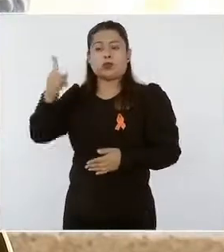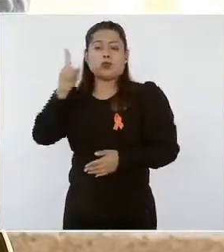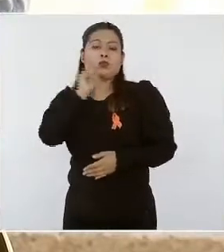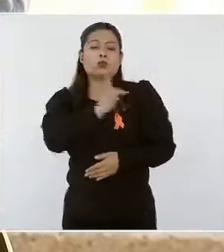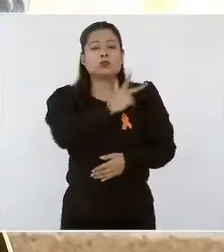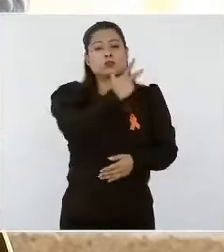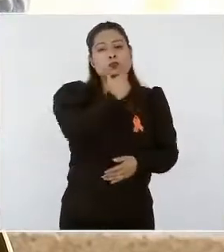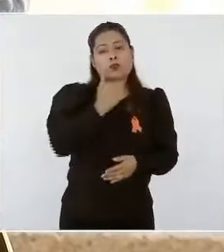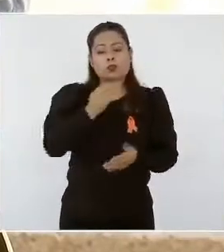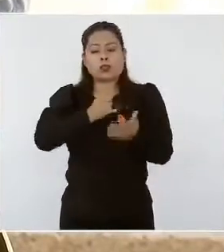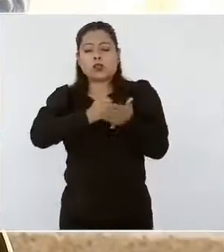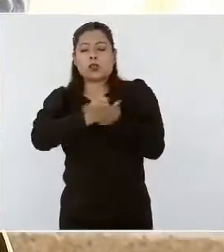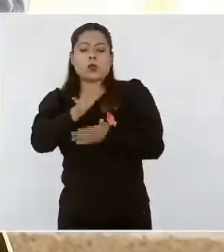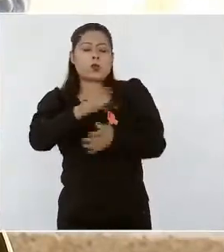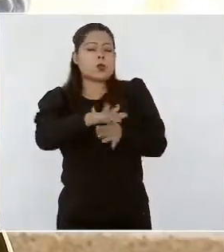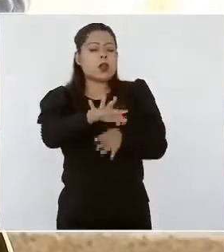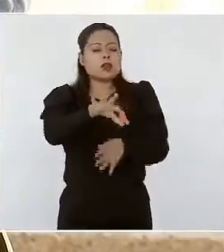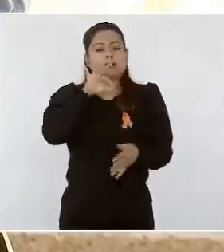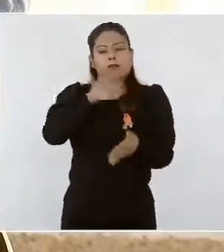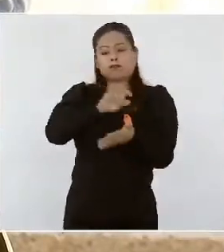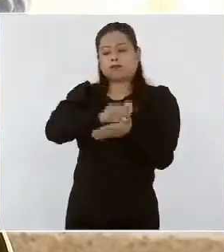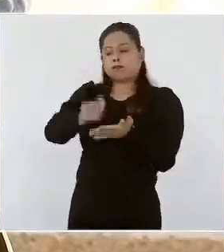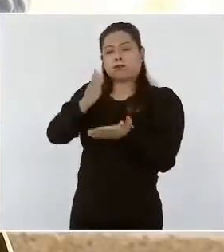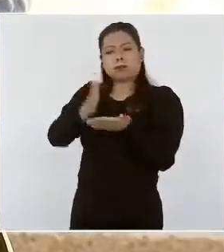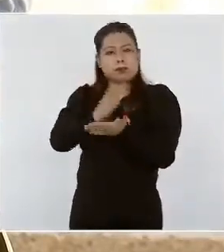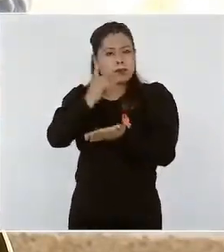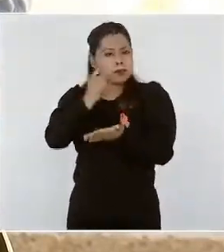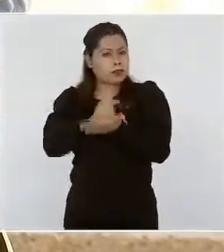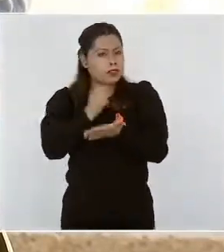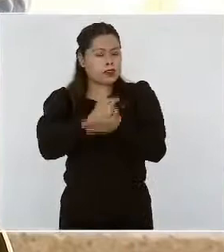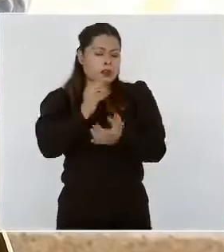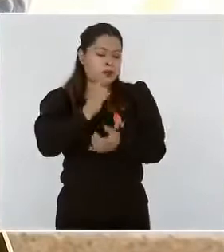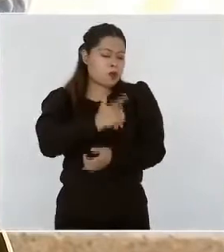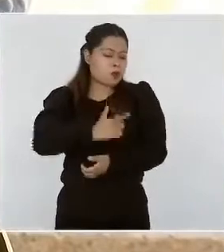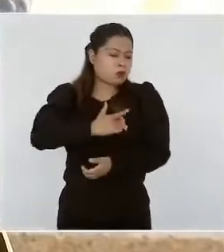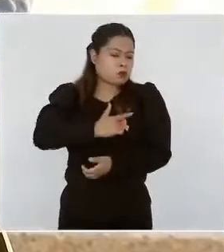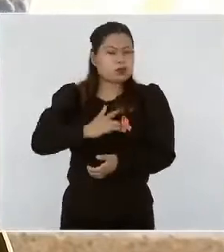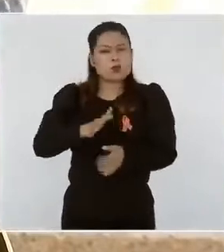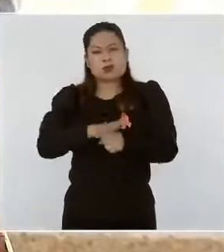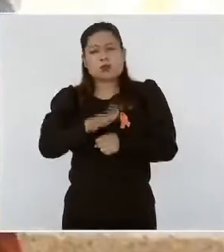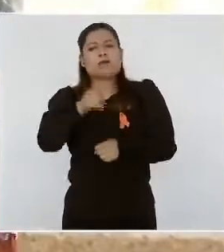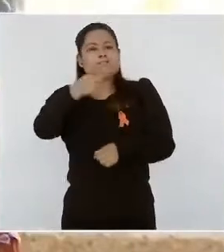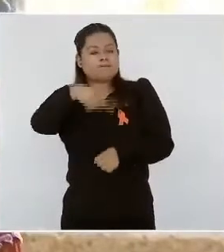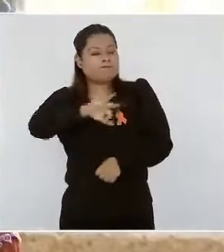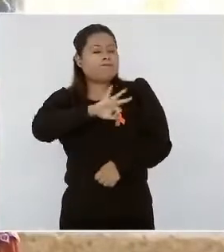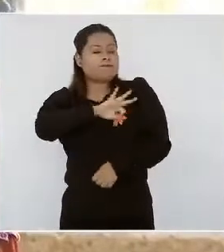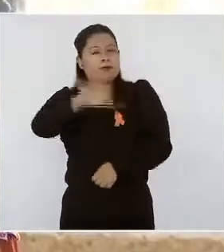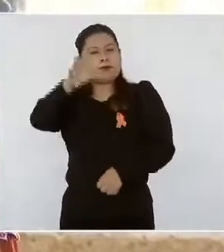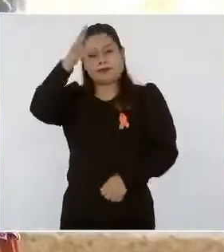decidan leer, por obligación, por tarea, por afición, van a aprender.